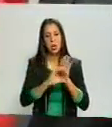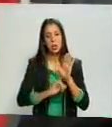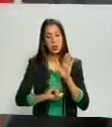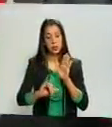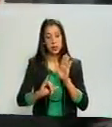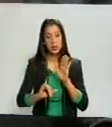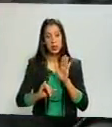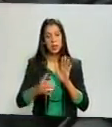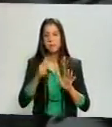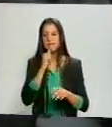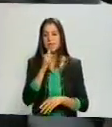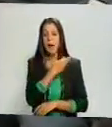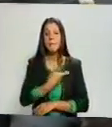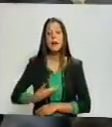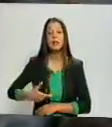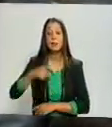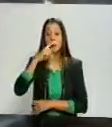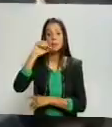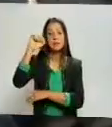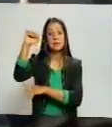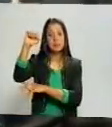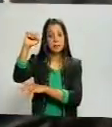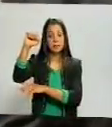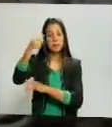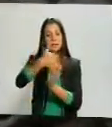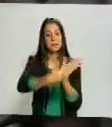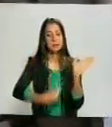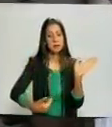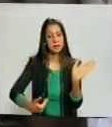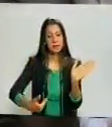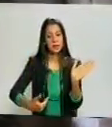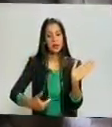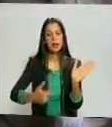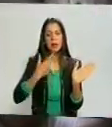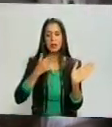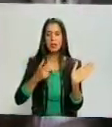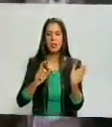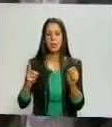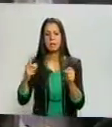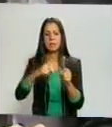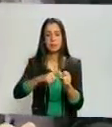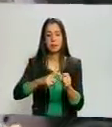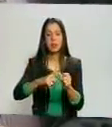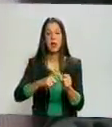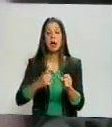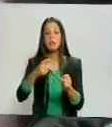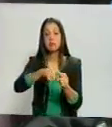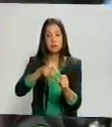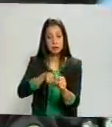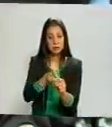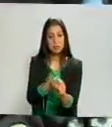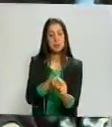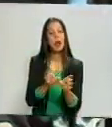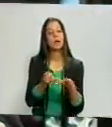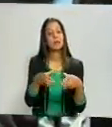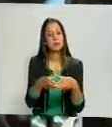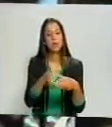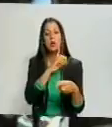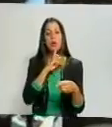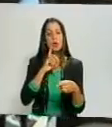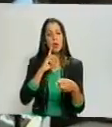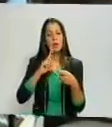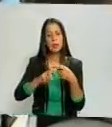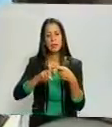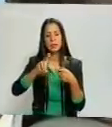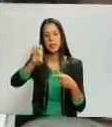del presidente de la República, Nicolás Maduro Moros. La misma quedó integrada por los y las constituyentes Eduardo Piñate,